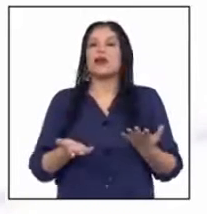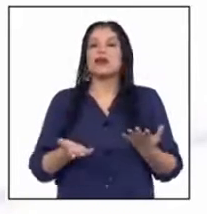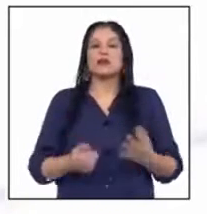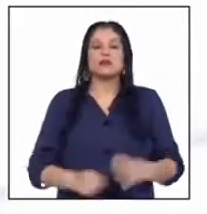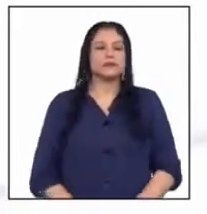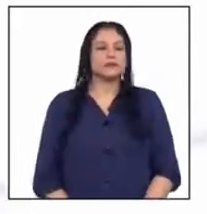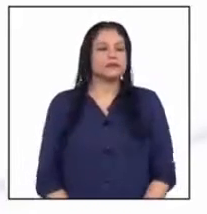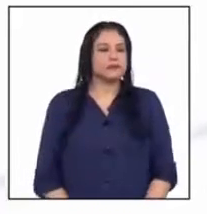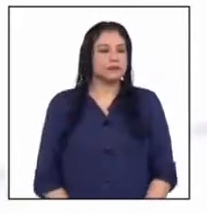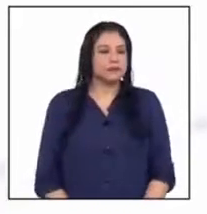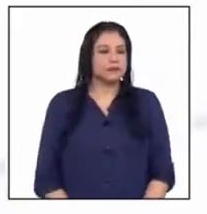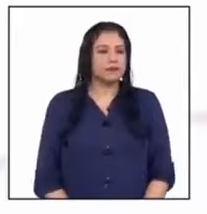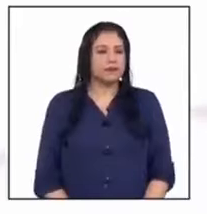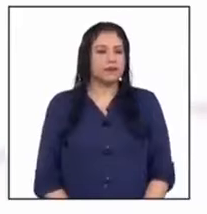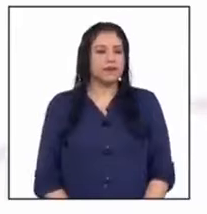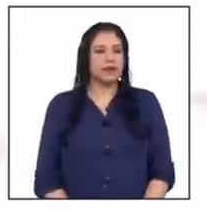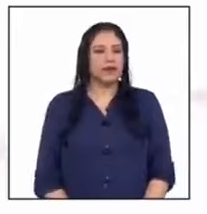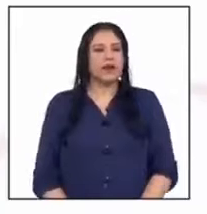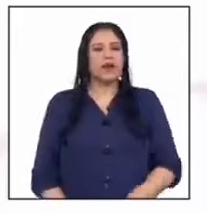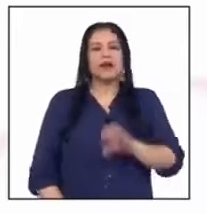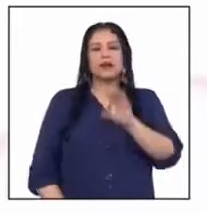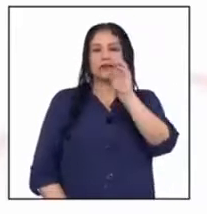ser